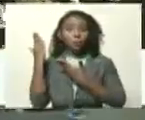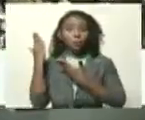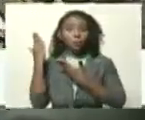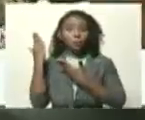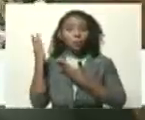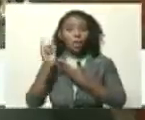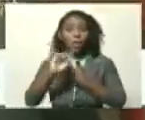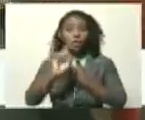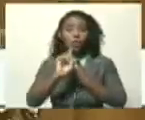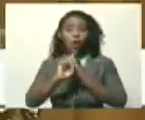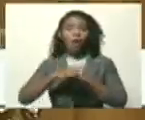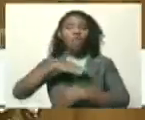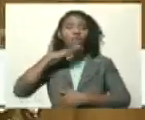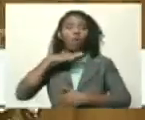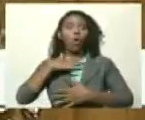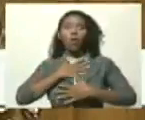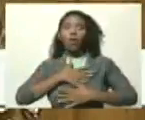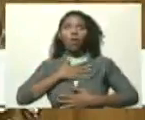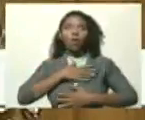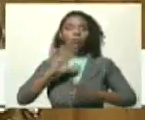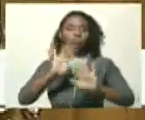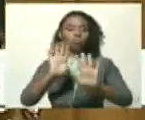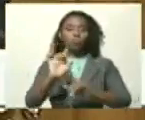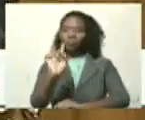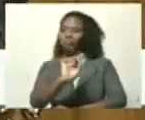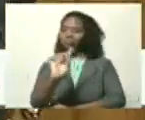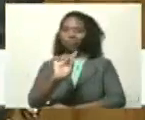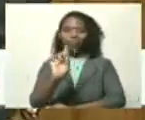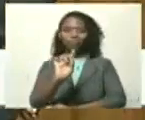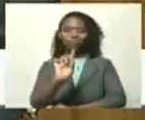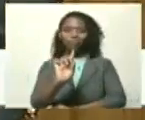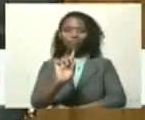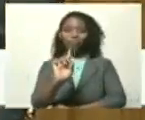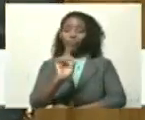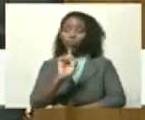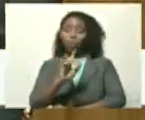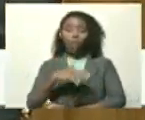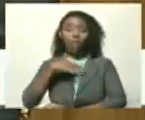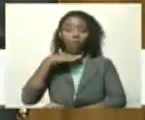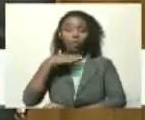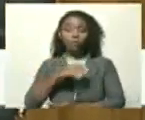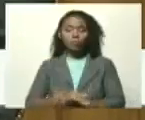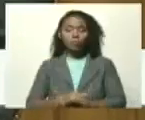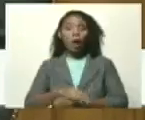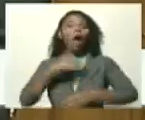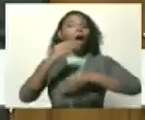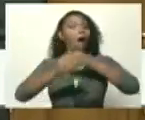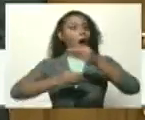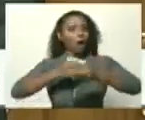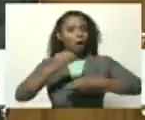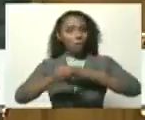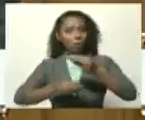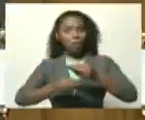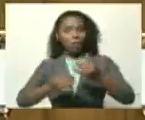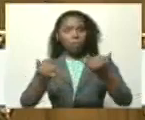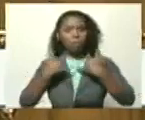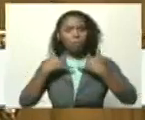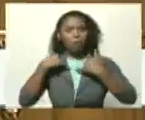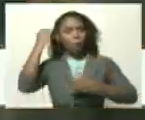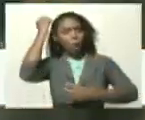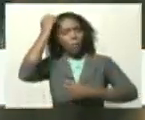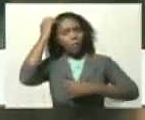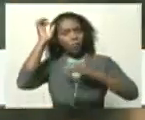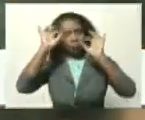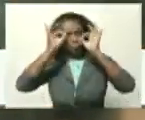no es suficiente. No es suficiente. Hagámonos una autocrítica, sobre